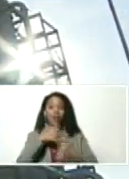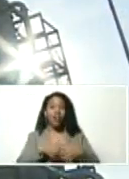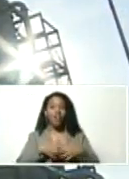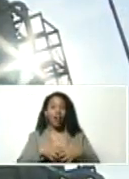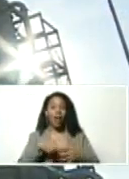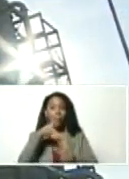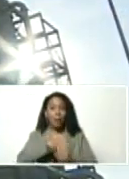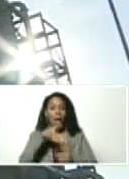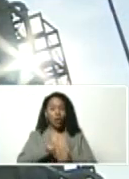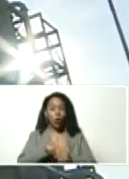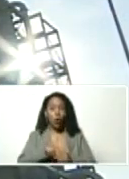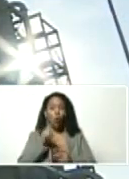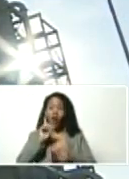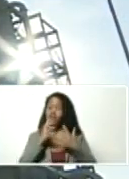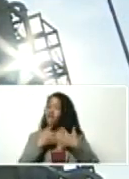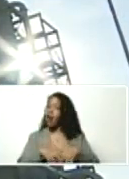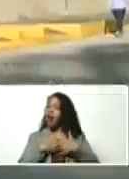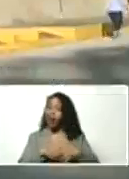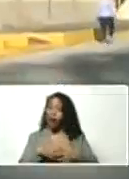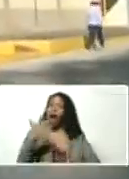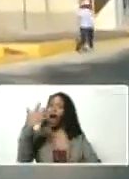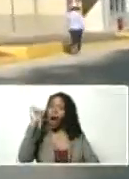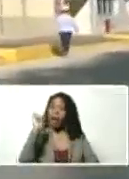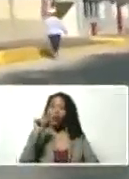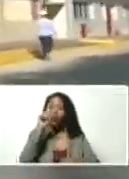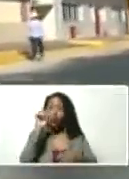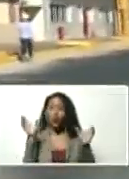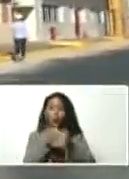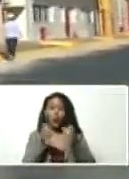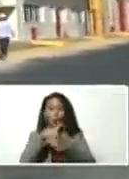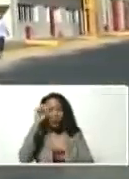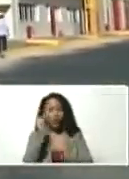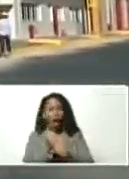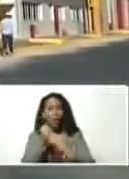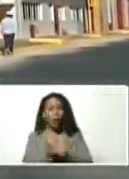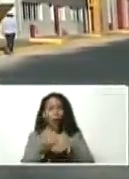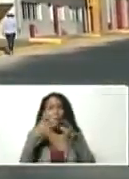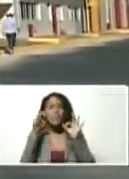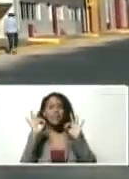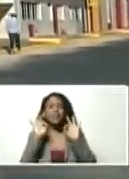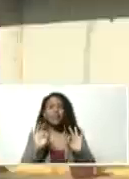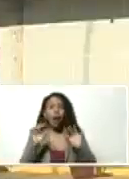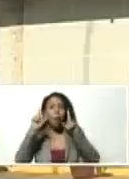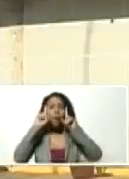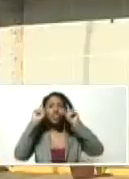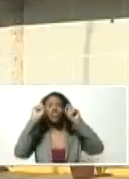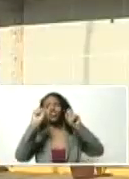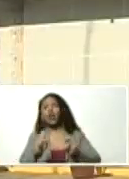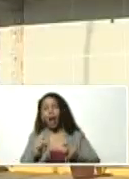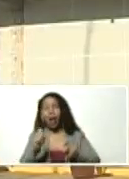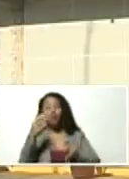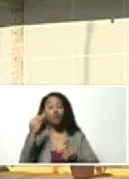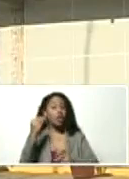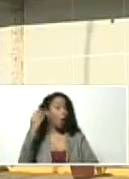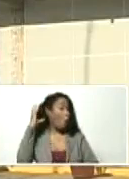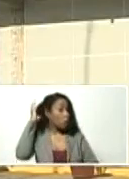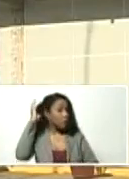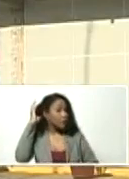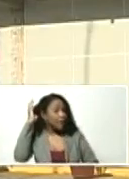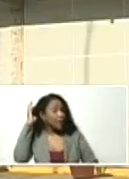petroquímica, una industria petroquímica que cuenta con una clase obrera especializada pero sobre todo consciente, con un alto nivel